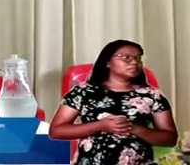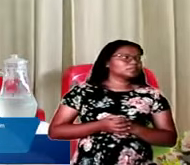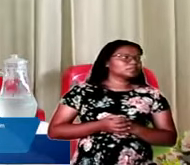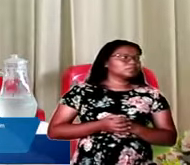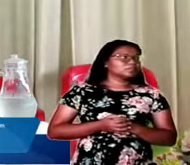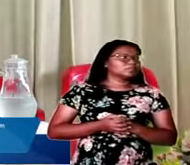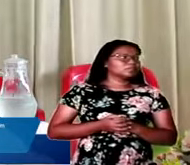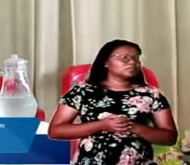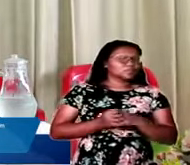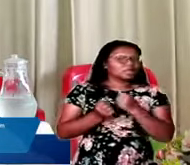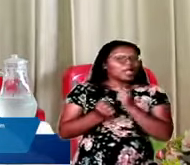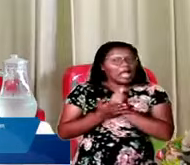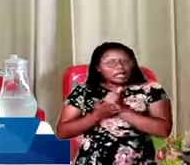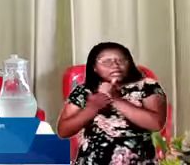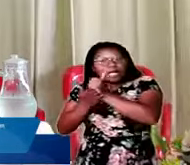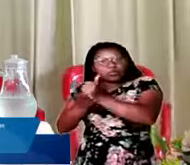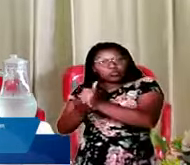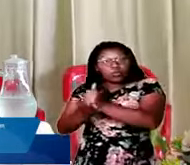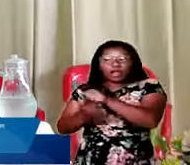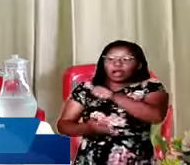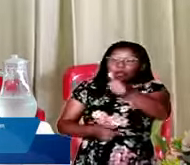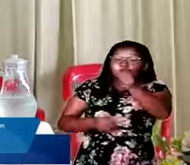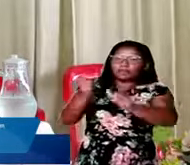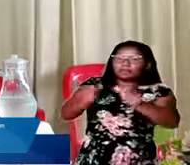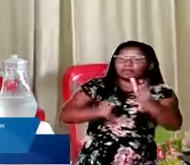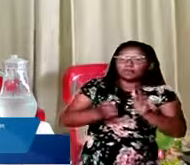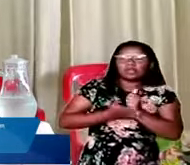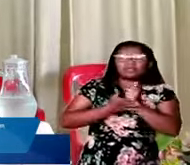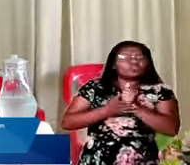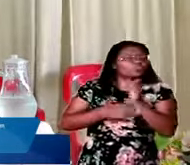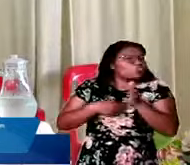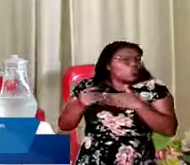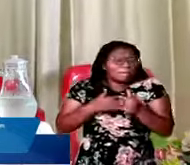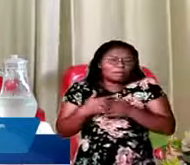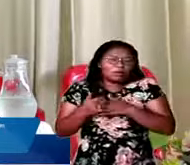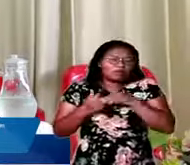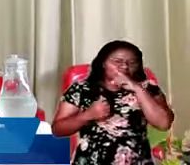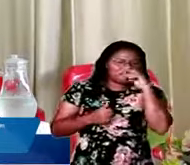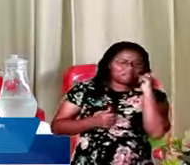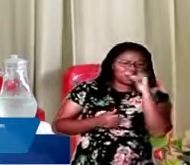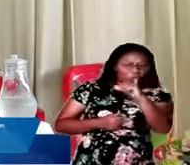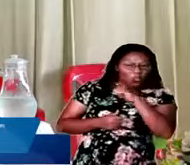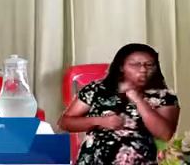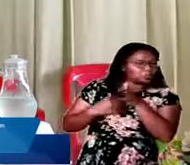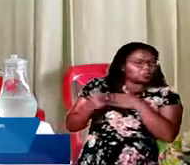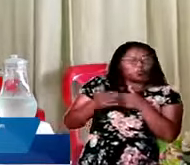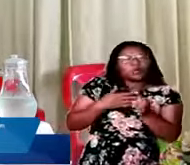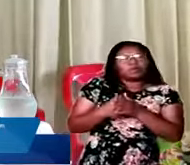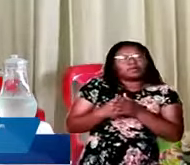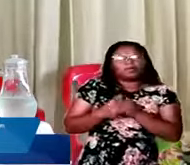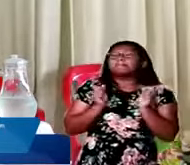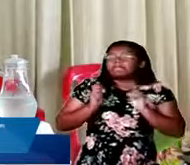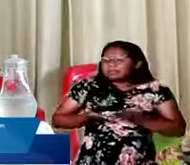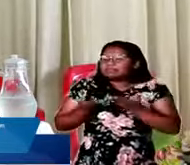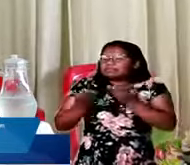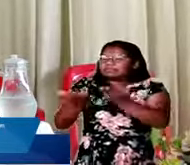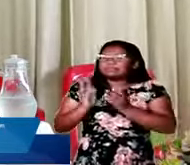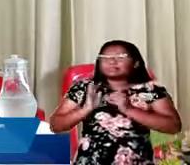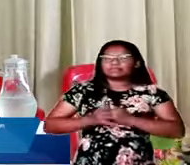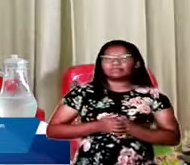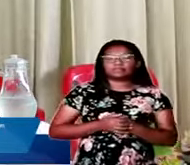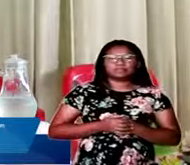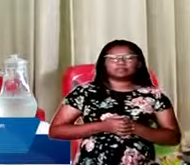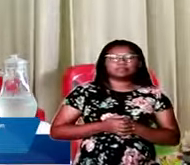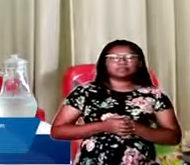Y al prójimo hay que ayudarlo así como lo ve. Lo puede ver feo como usted, pero también le da hambre y